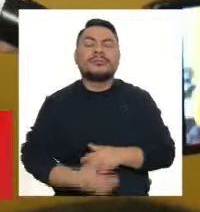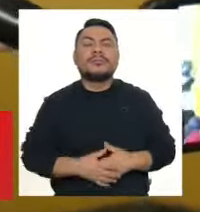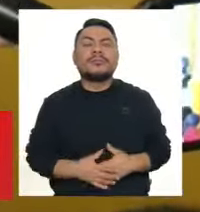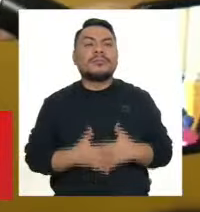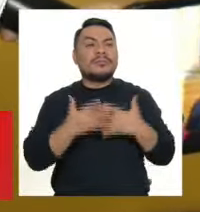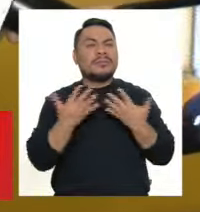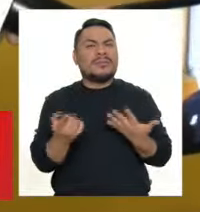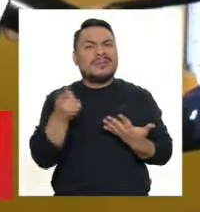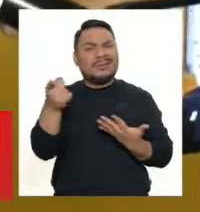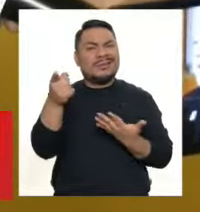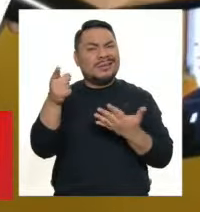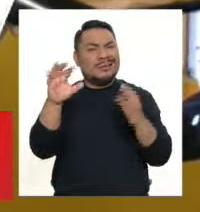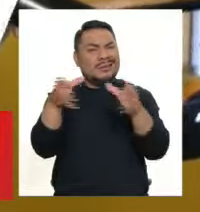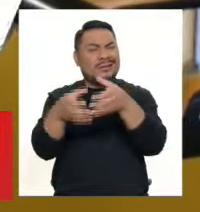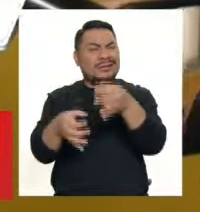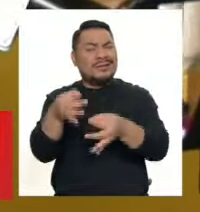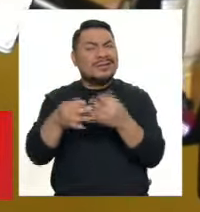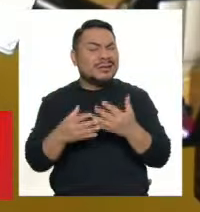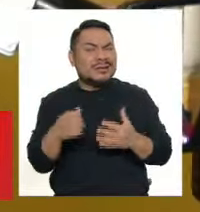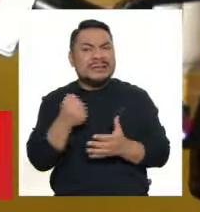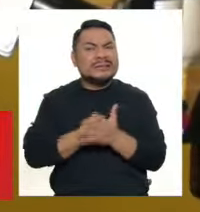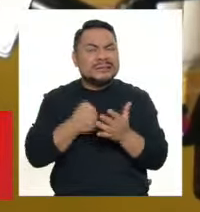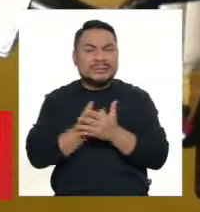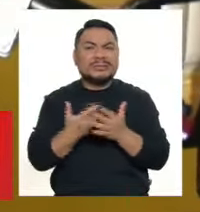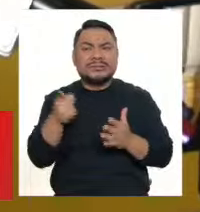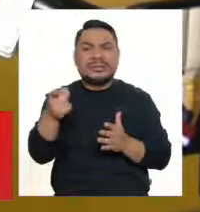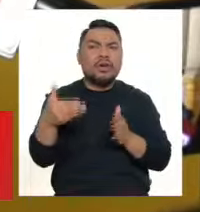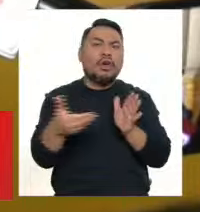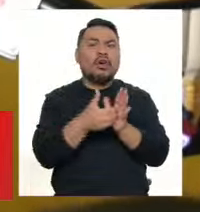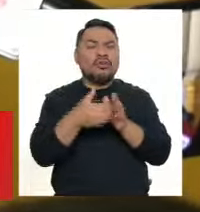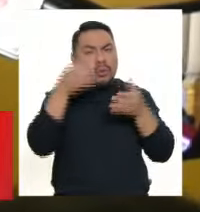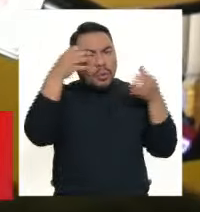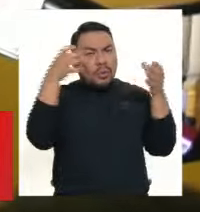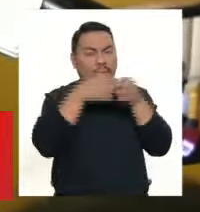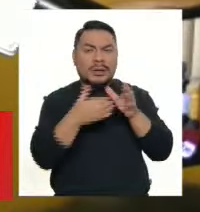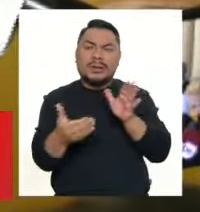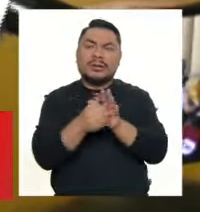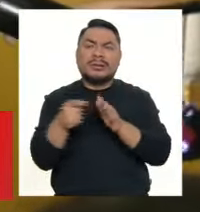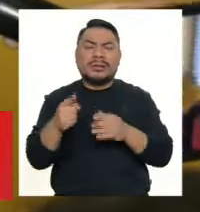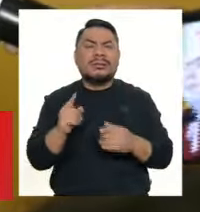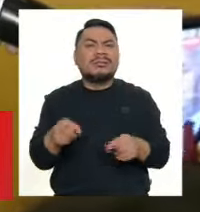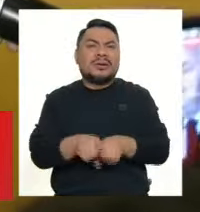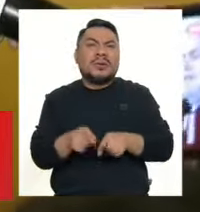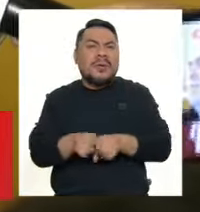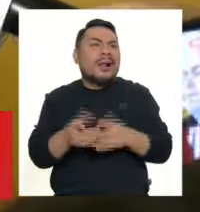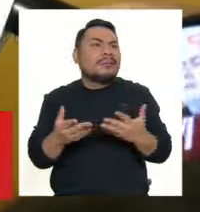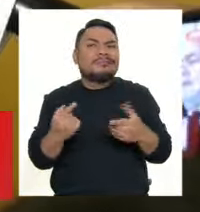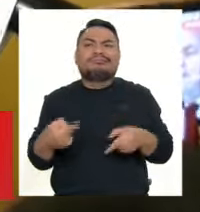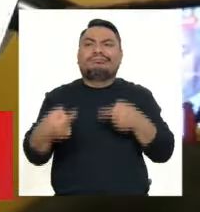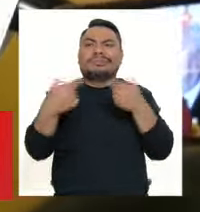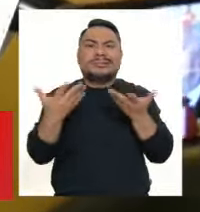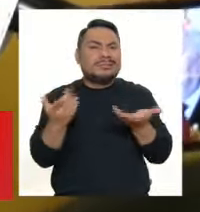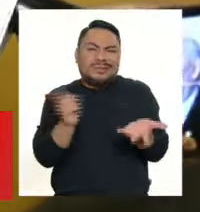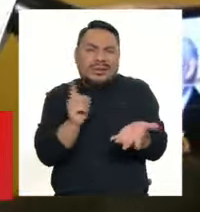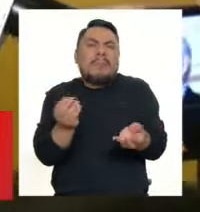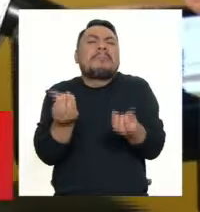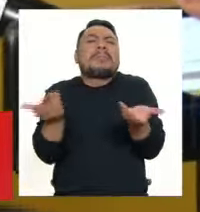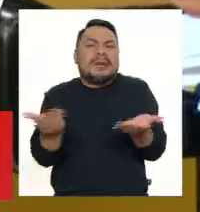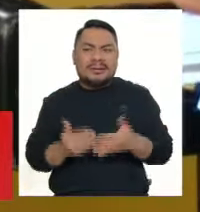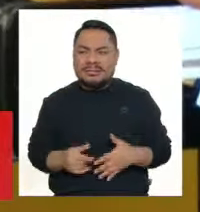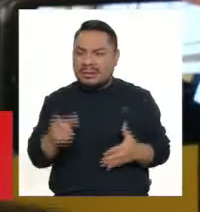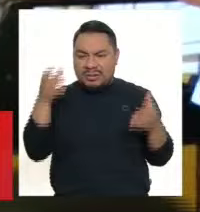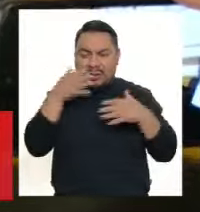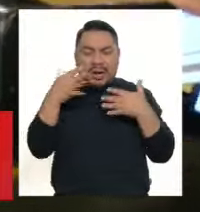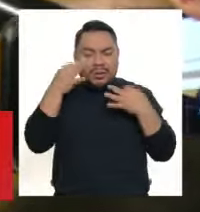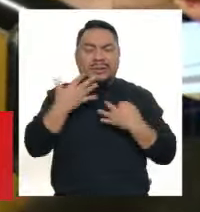Están haciendo acciones que no deberían hacer, están yendo contra el Congreso de la República, es un enfrentamiento que no tiene sentido. Esos jueces deben